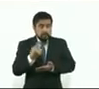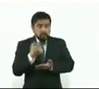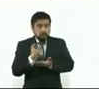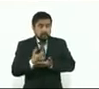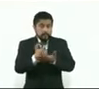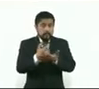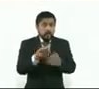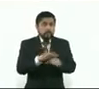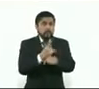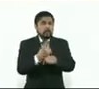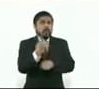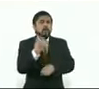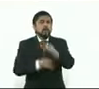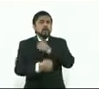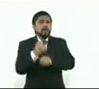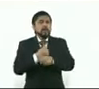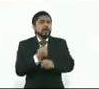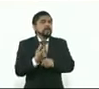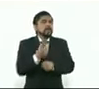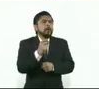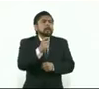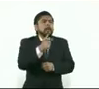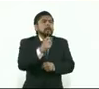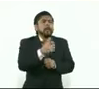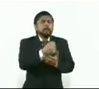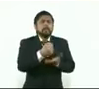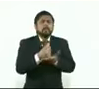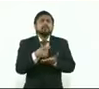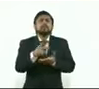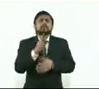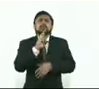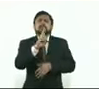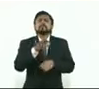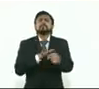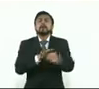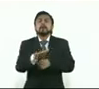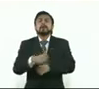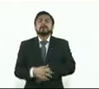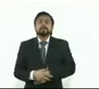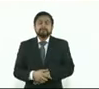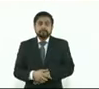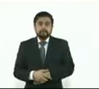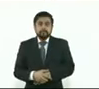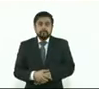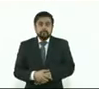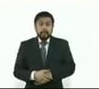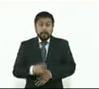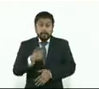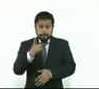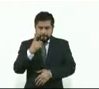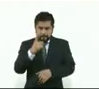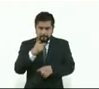del año pasado fue muy bajo y no les alcanza. ¿Qué les responde, doctora? Pues primero que tiene que hacerse una investigación de los